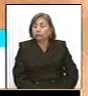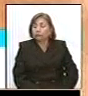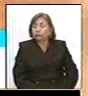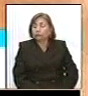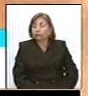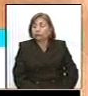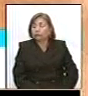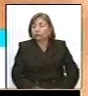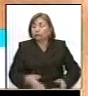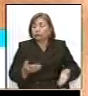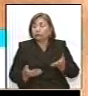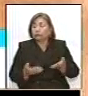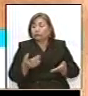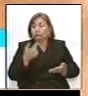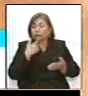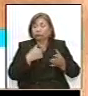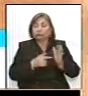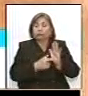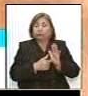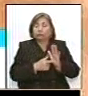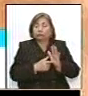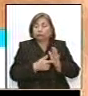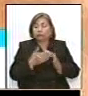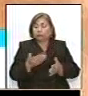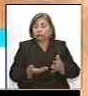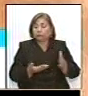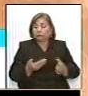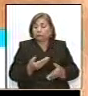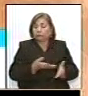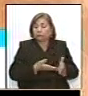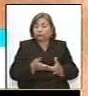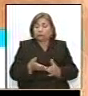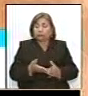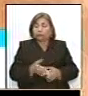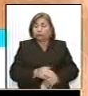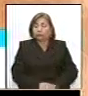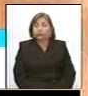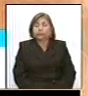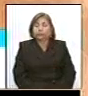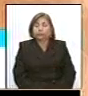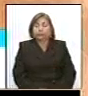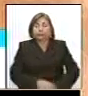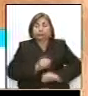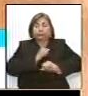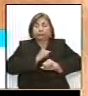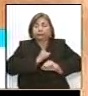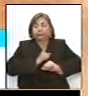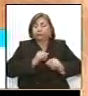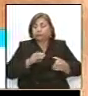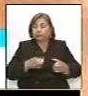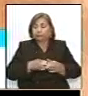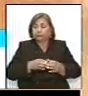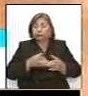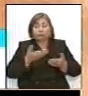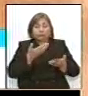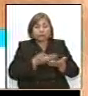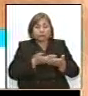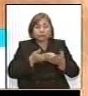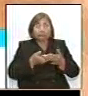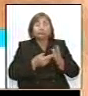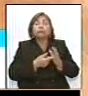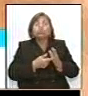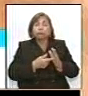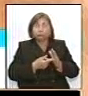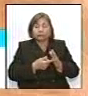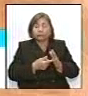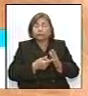Eso es lo que se debería señalar respecto a estos dos casos que de alguna manera la defensa del congresista denunciado ha presentado como para que la